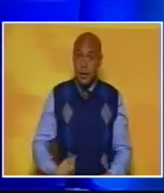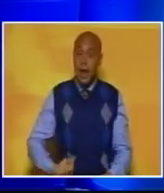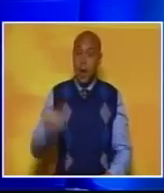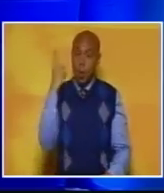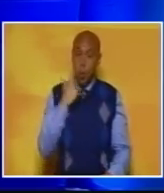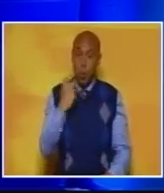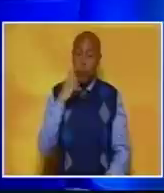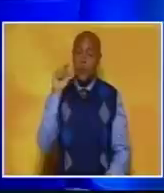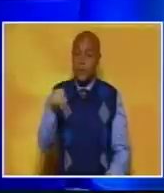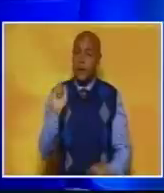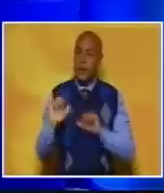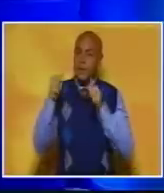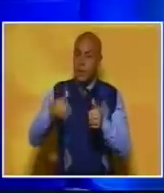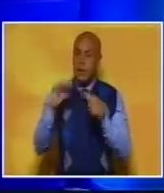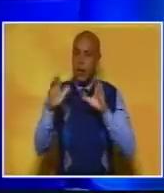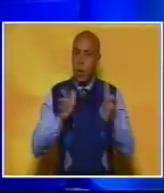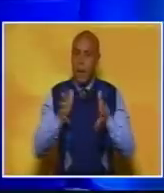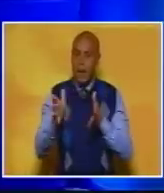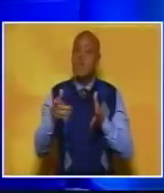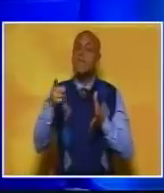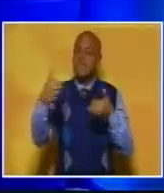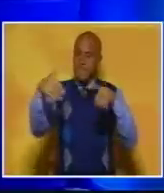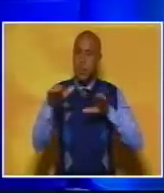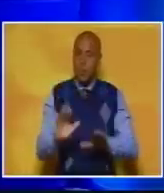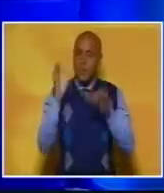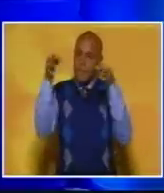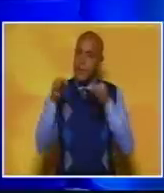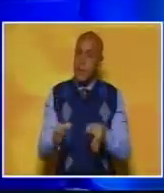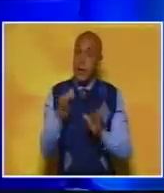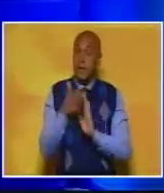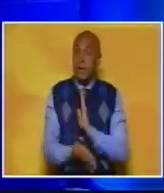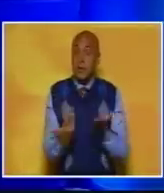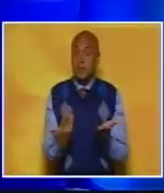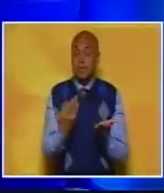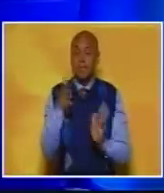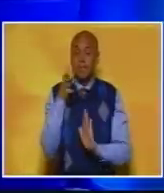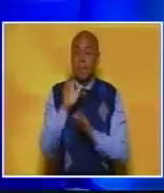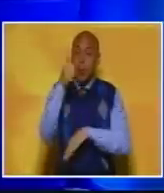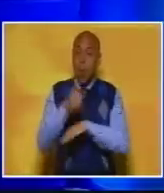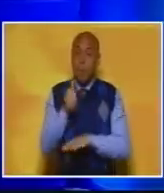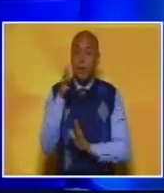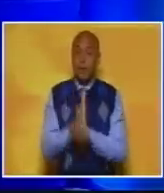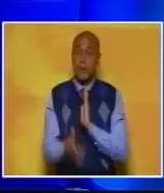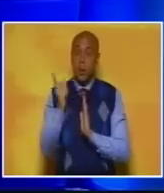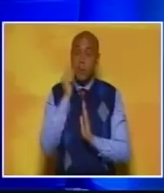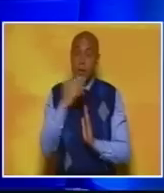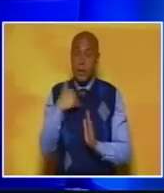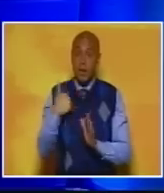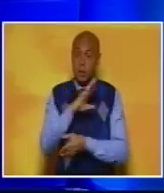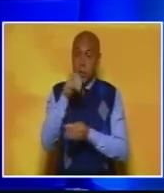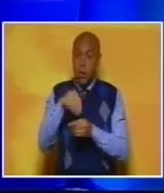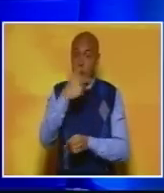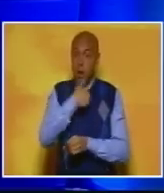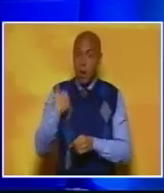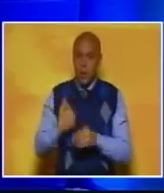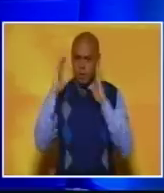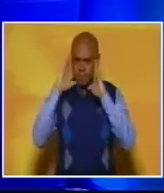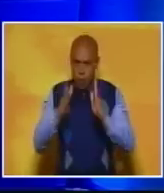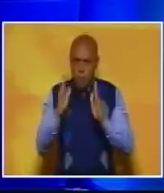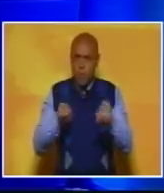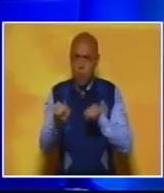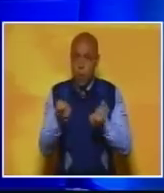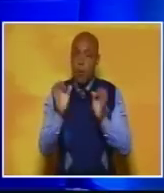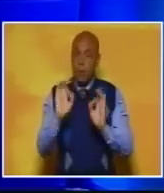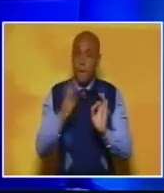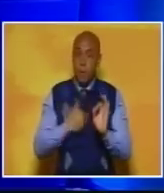se realizaría a principios de marzo, fue suspendida. Esto a propósito de permitir que los miembros del gobierno se concentren en el control de